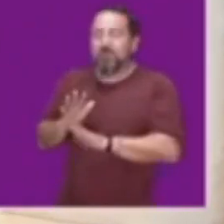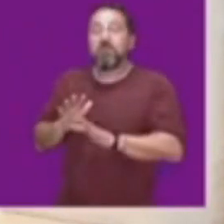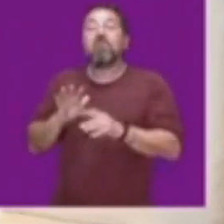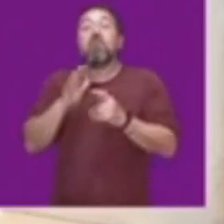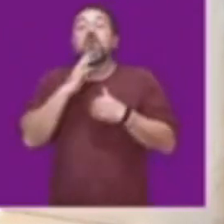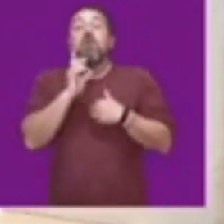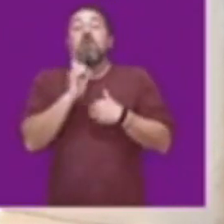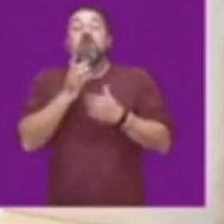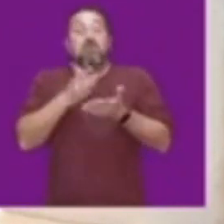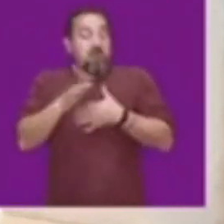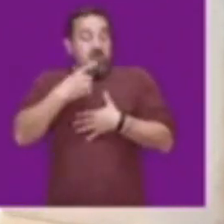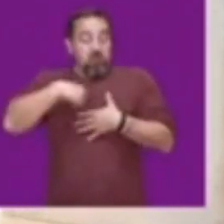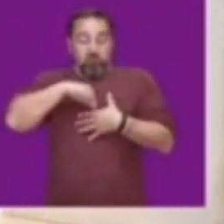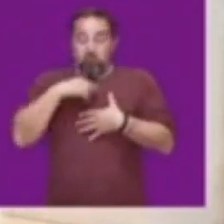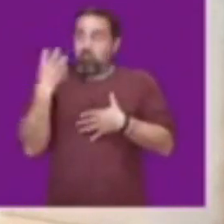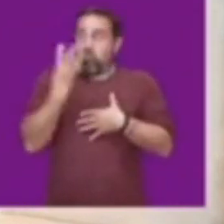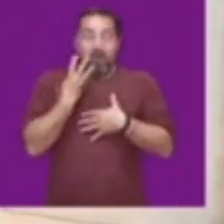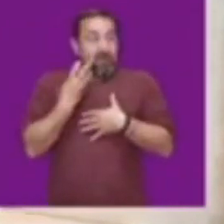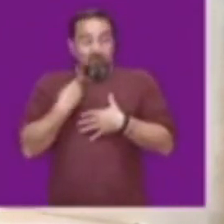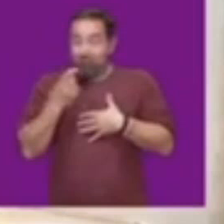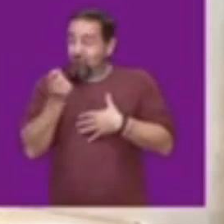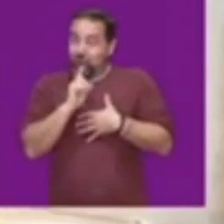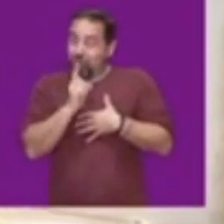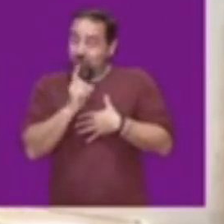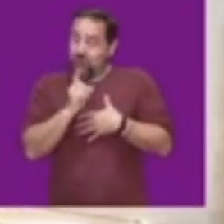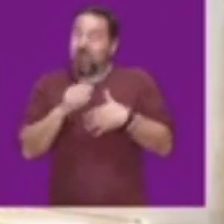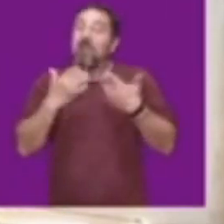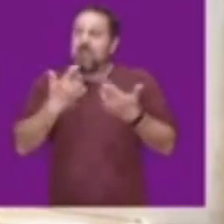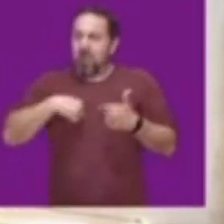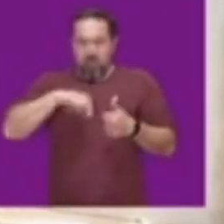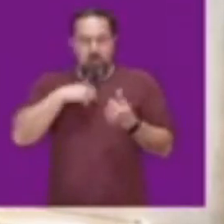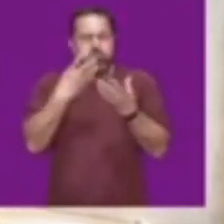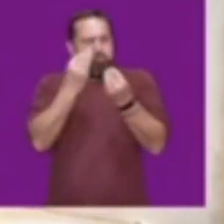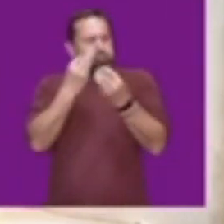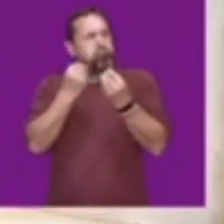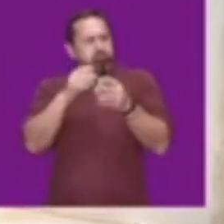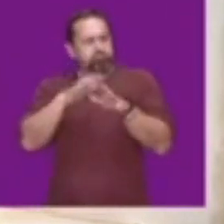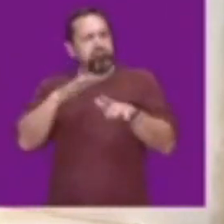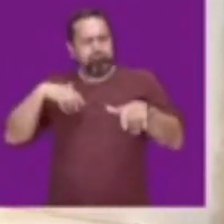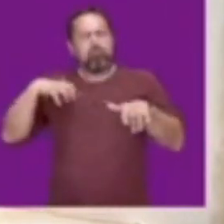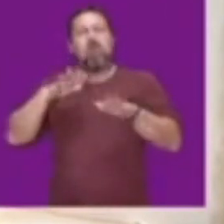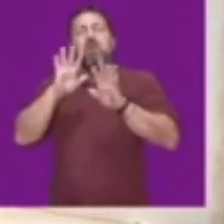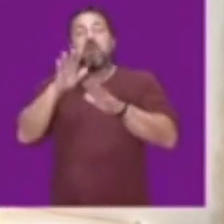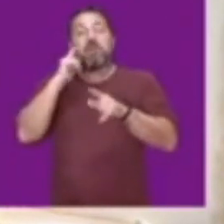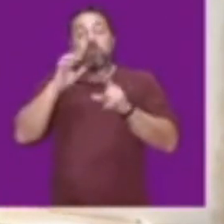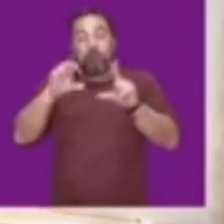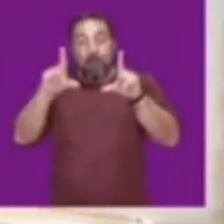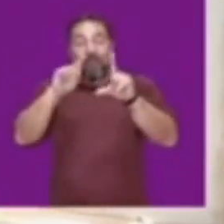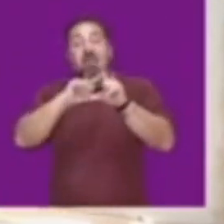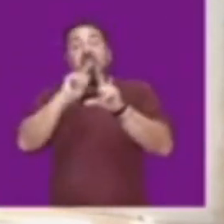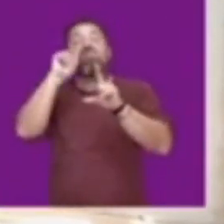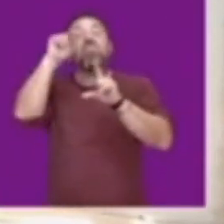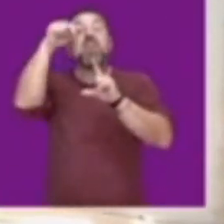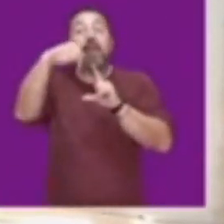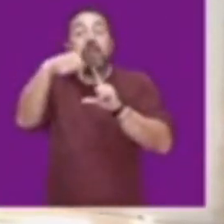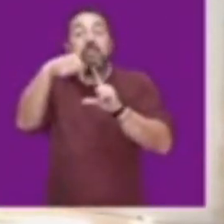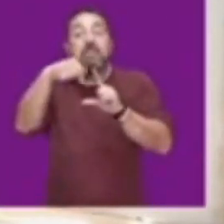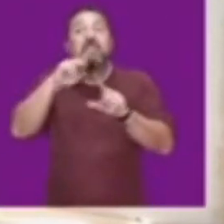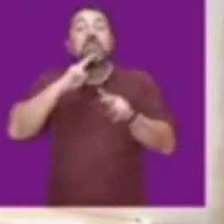Y no solo estamos nosotros cuatro, que somos un montón, porque detrás de esa pantalla